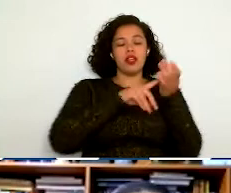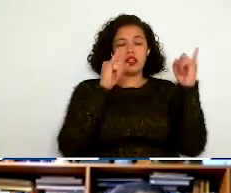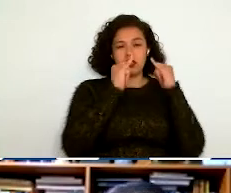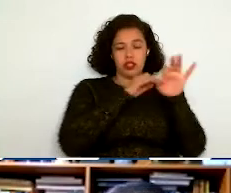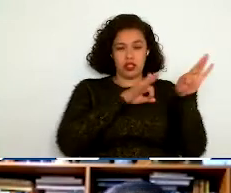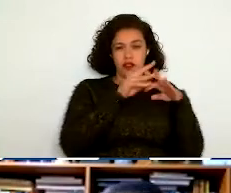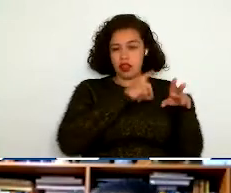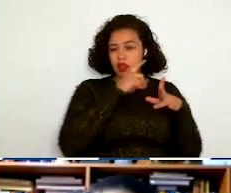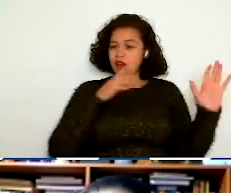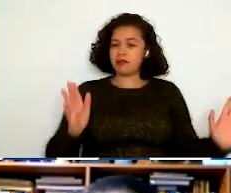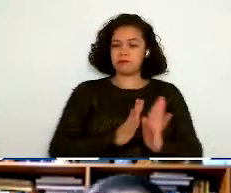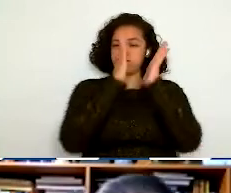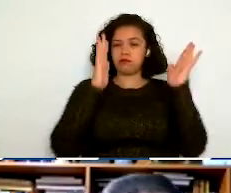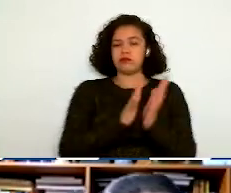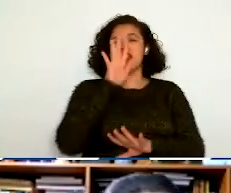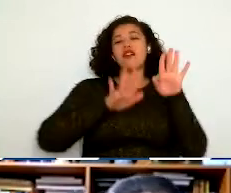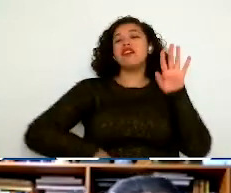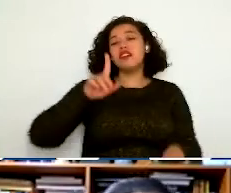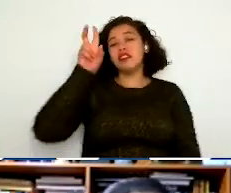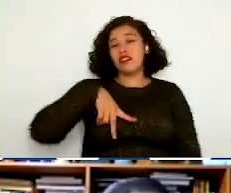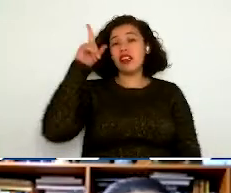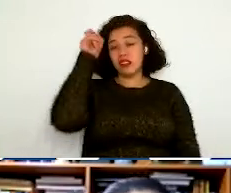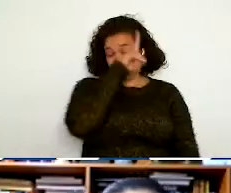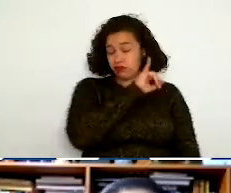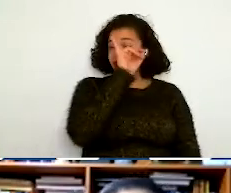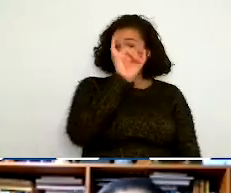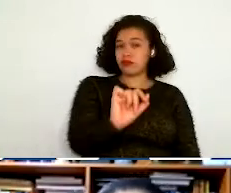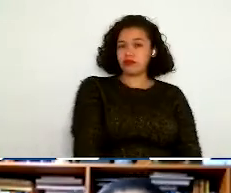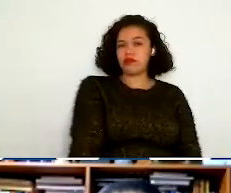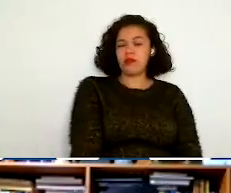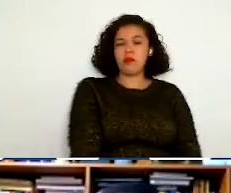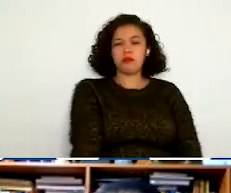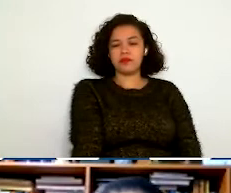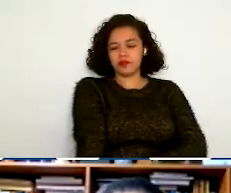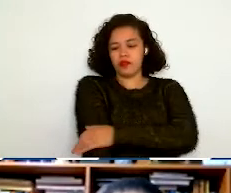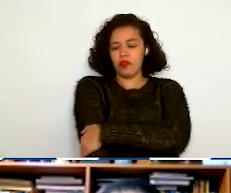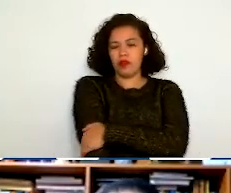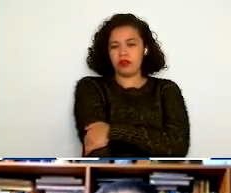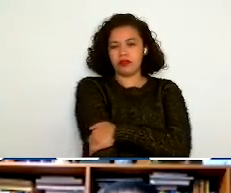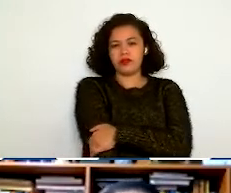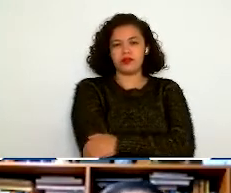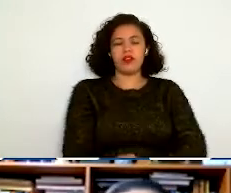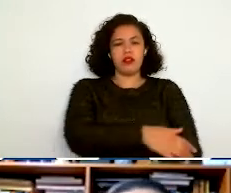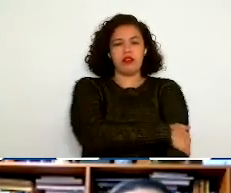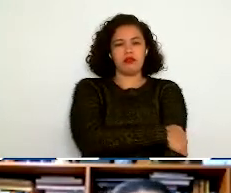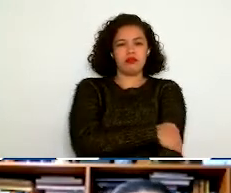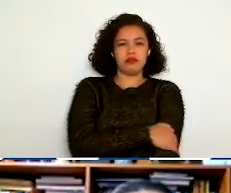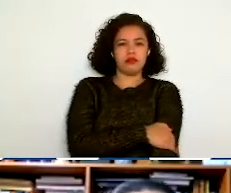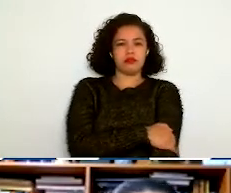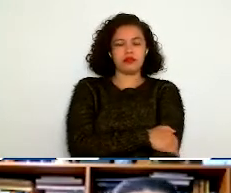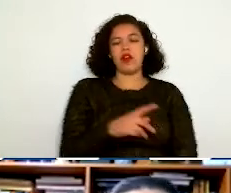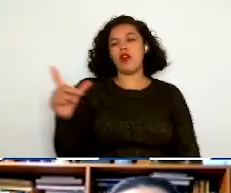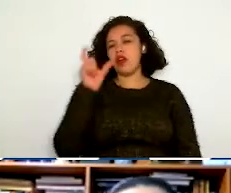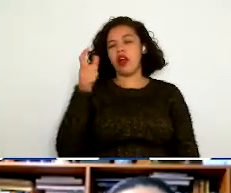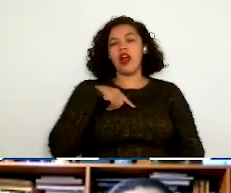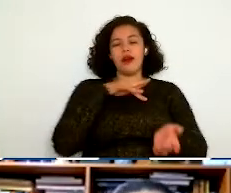En ocasiones, pues sí, es complicado, ¿no? Cuando esto se está refiriendo sobre todo que estas buenas prácticas siempre tengan este